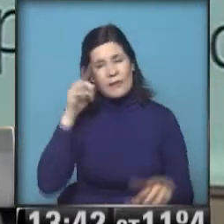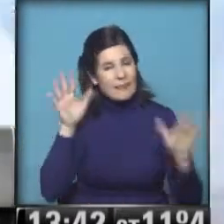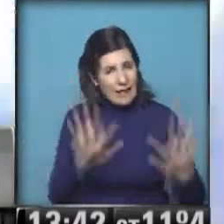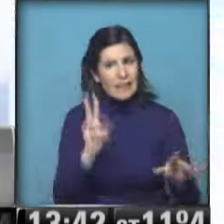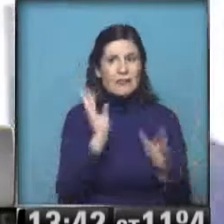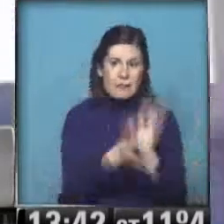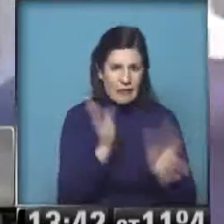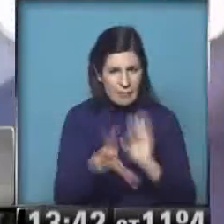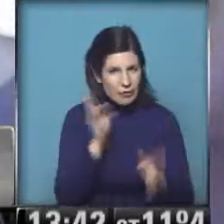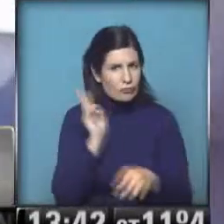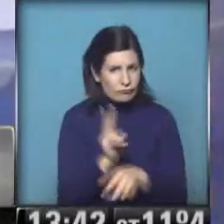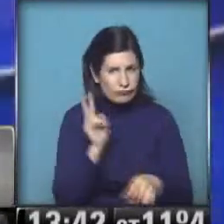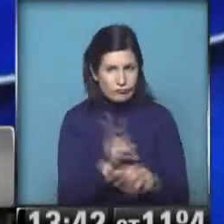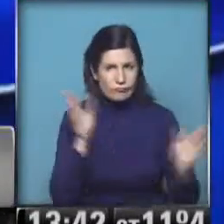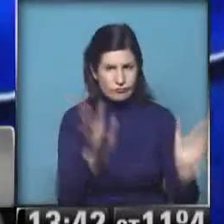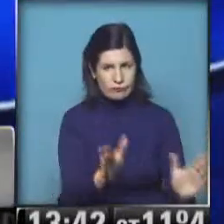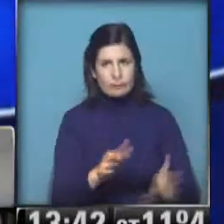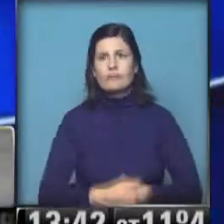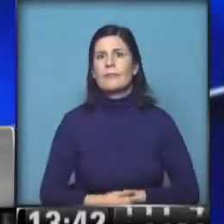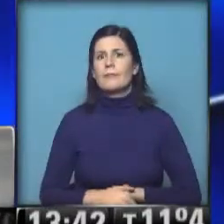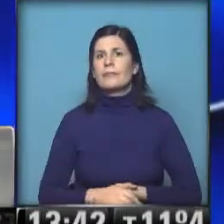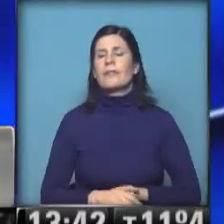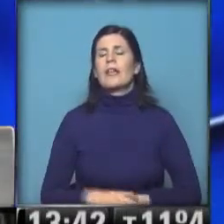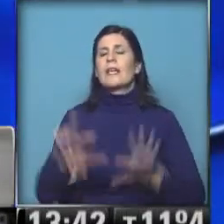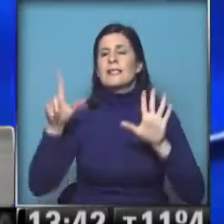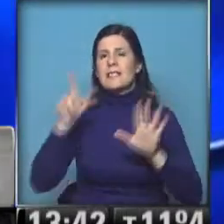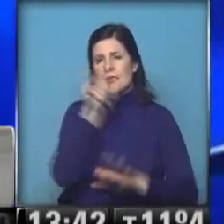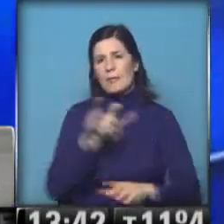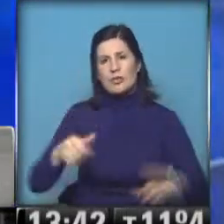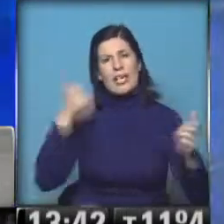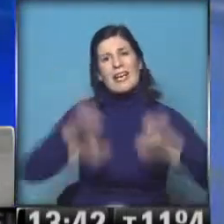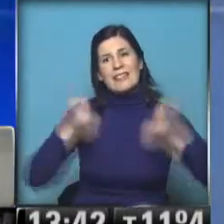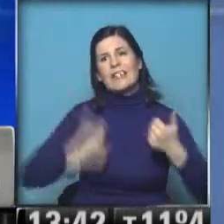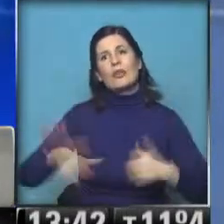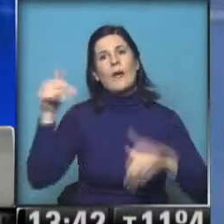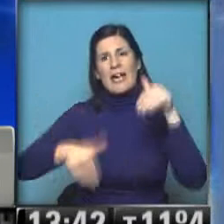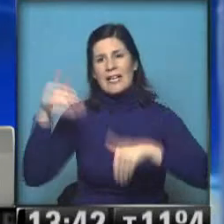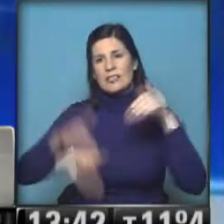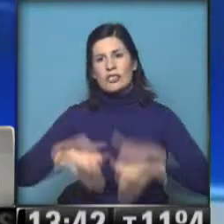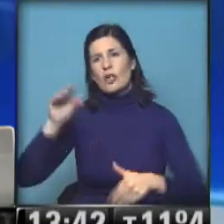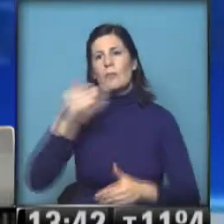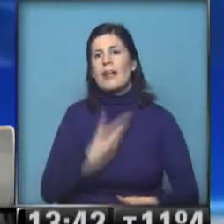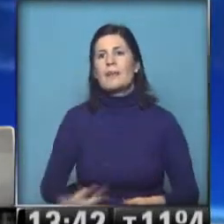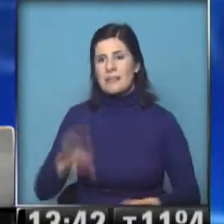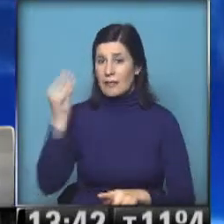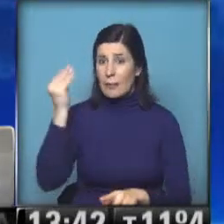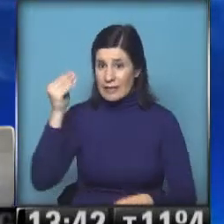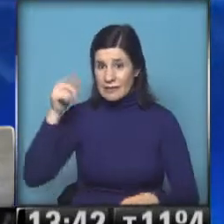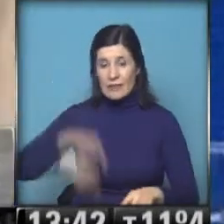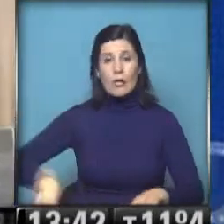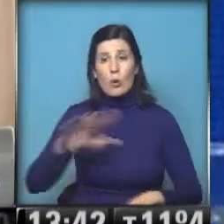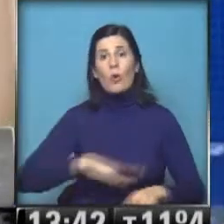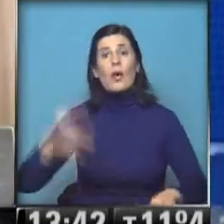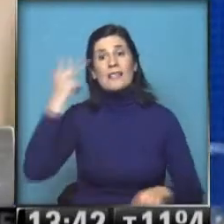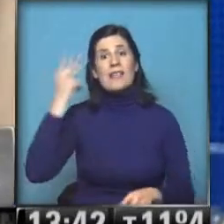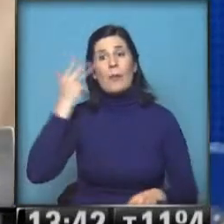Hamburgo. Los 7 candidatos a la presidencia del Brasil en las elecciones del próximo 5 de octubre celebraron en San Pablo el